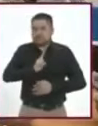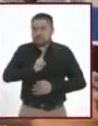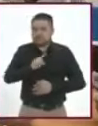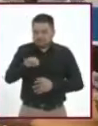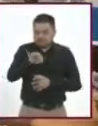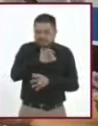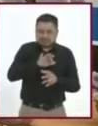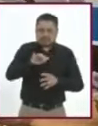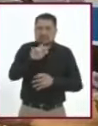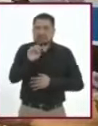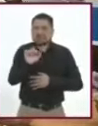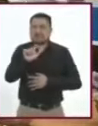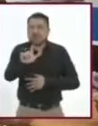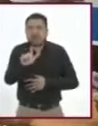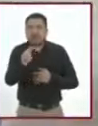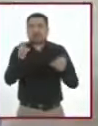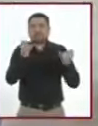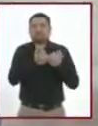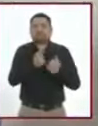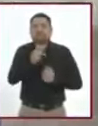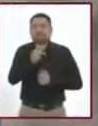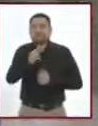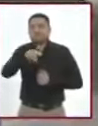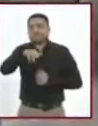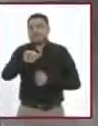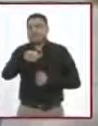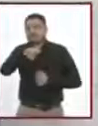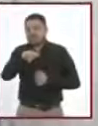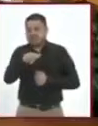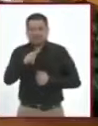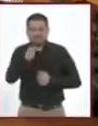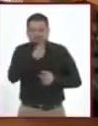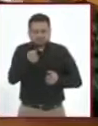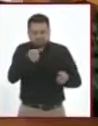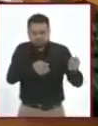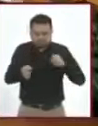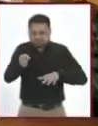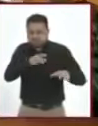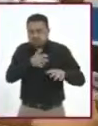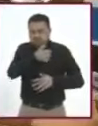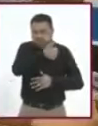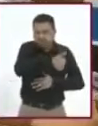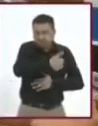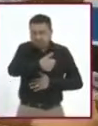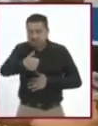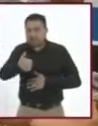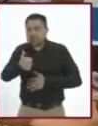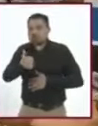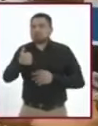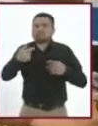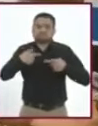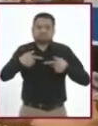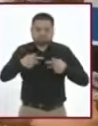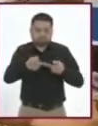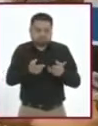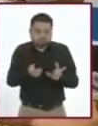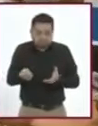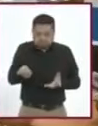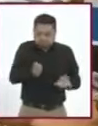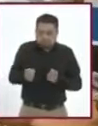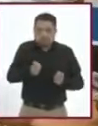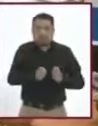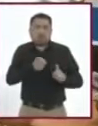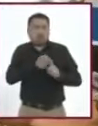pizca de sal y pimienta. Servimos a cada comensal y esta